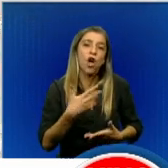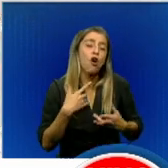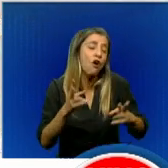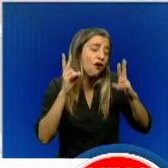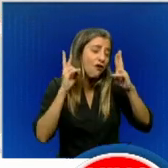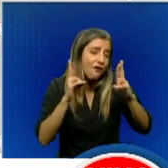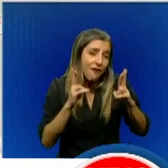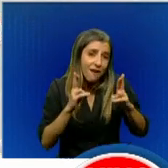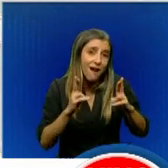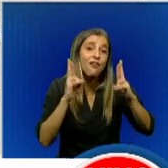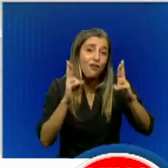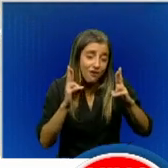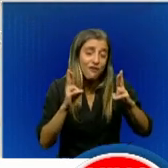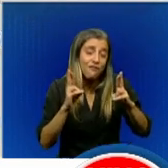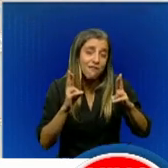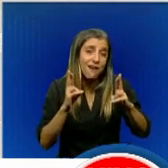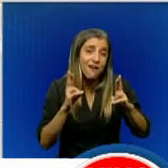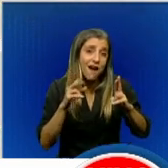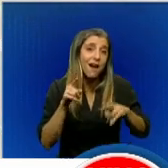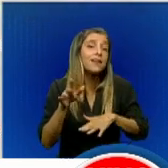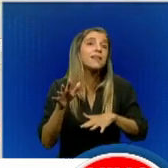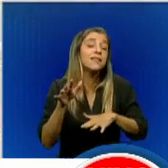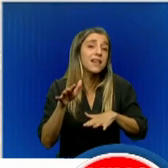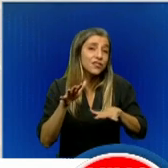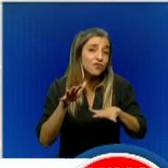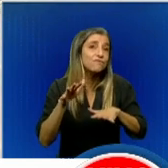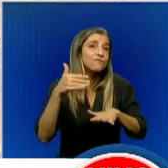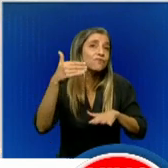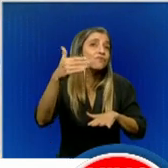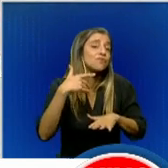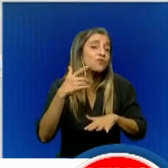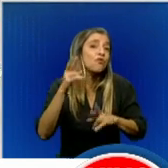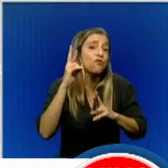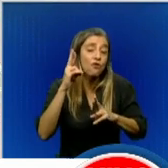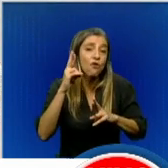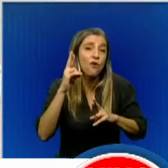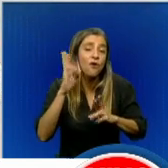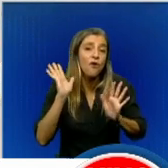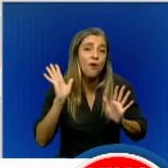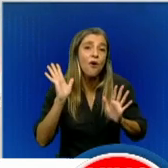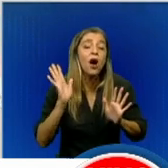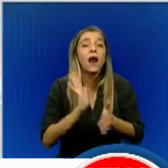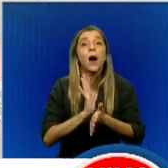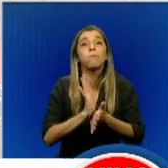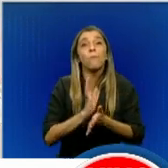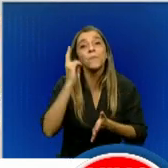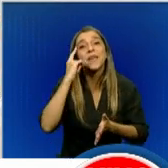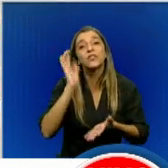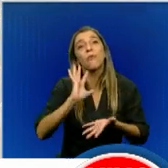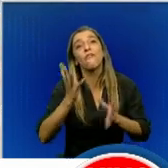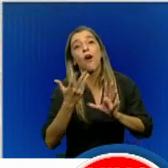y ojalá que se ocurra señor presidente en el marco de un nuevo mundo que